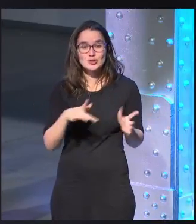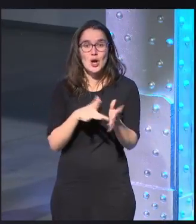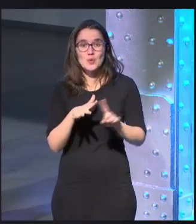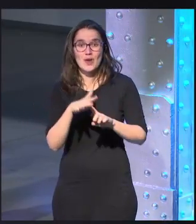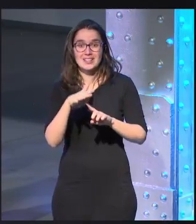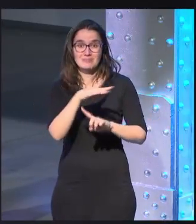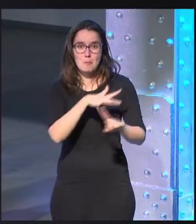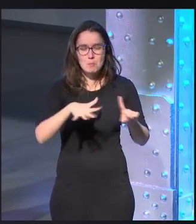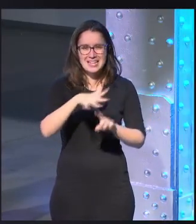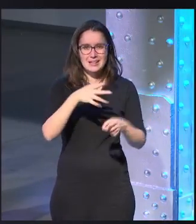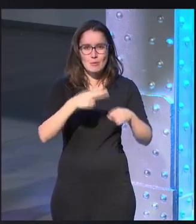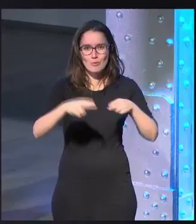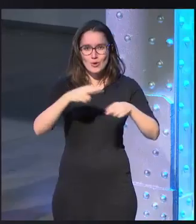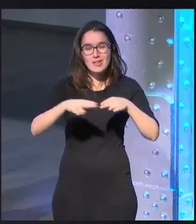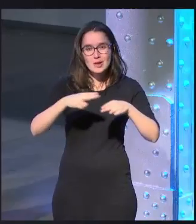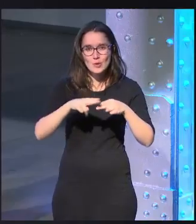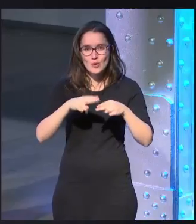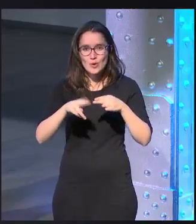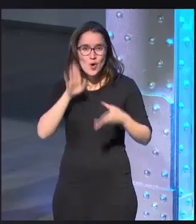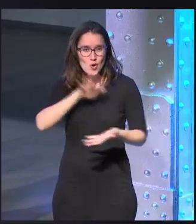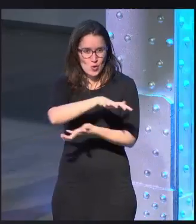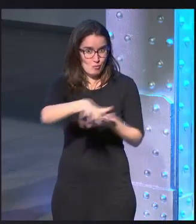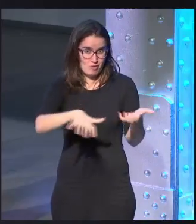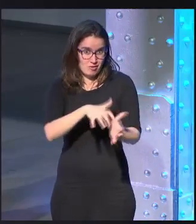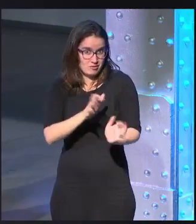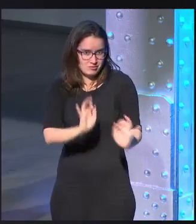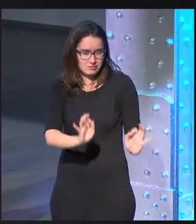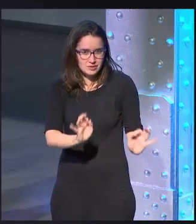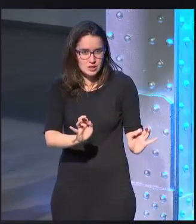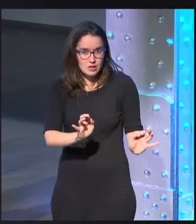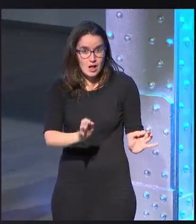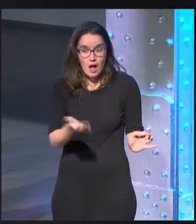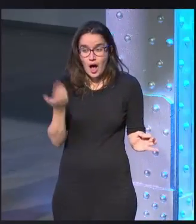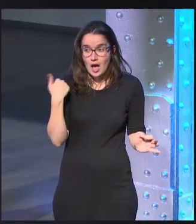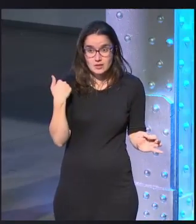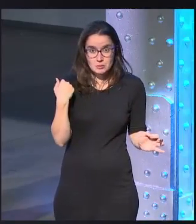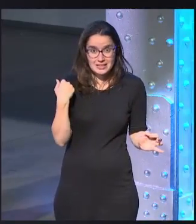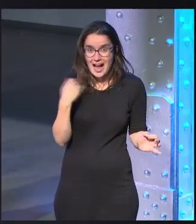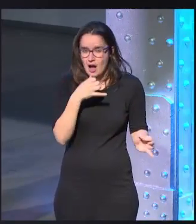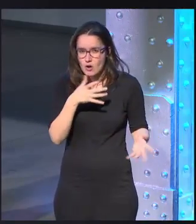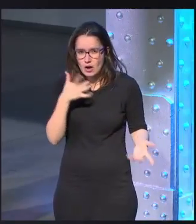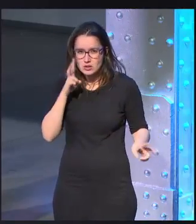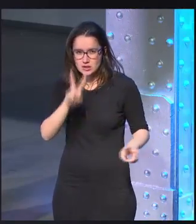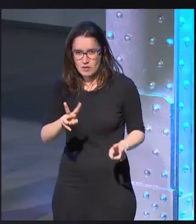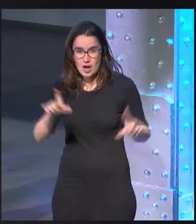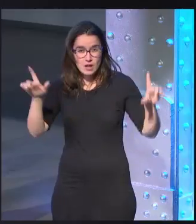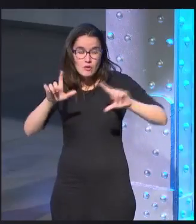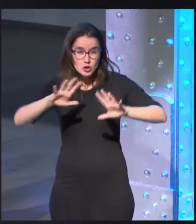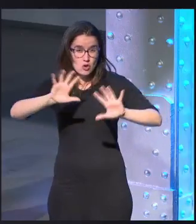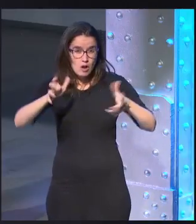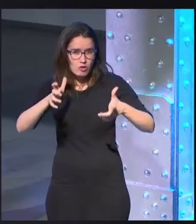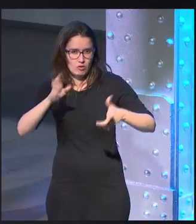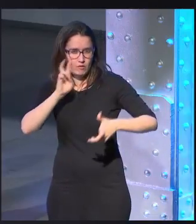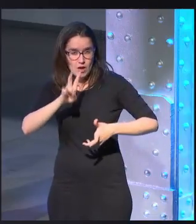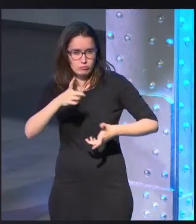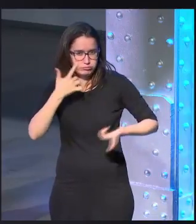ambiente político donde la corrupción prevalece. No prevalece más que antes, pero por lo menos la vemos a través de los medios de comunicación,